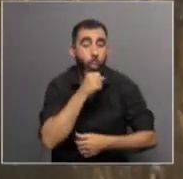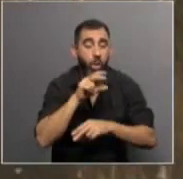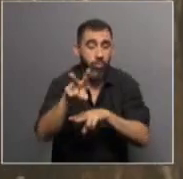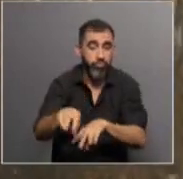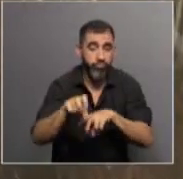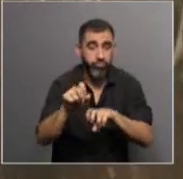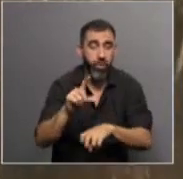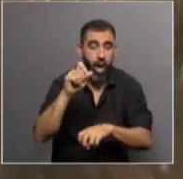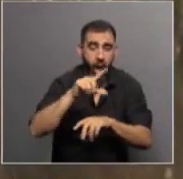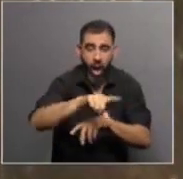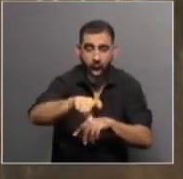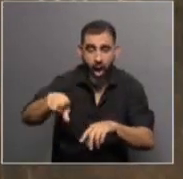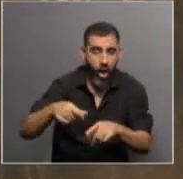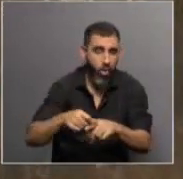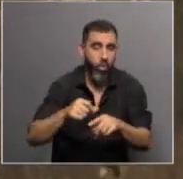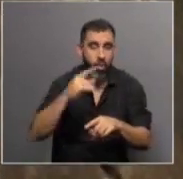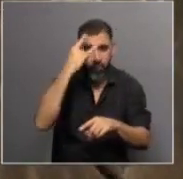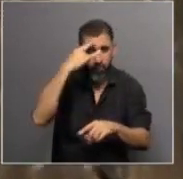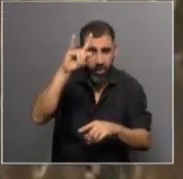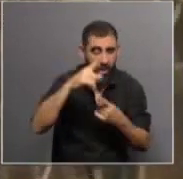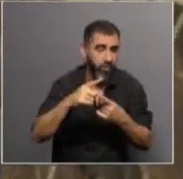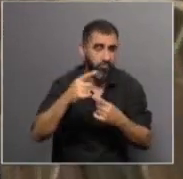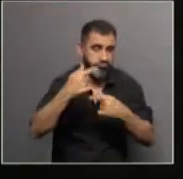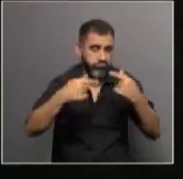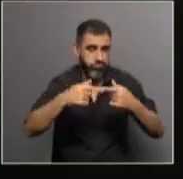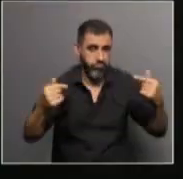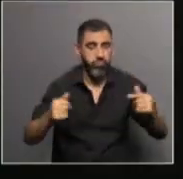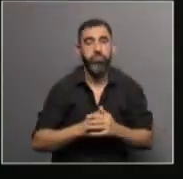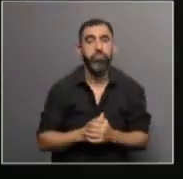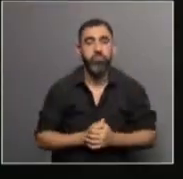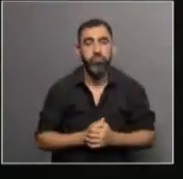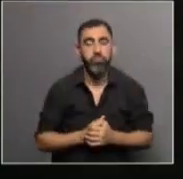a regar, ayudaba con los bueyes, ayudaba a deschalar.